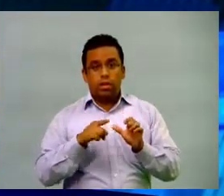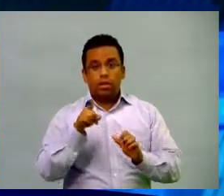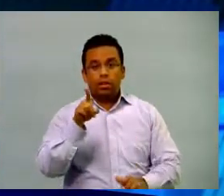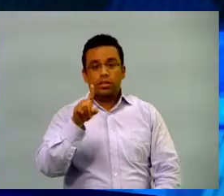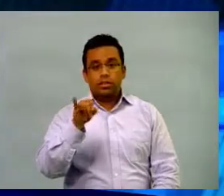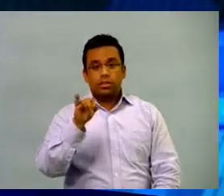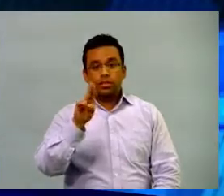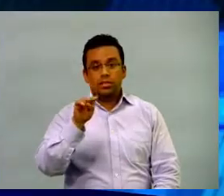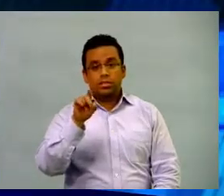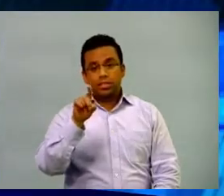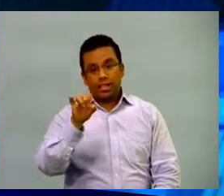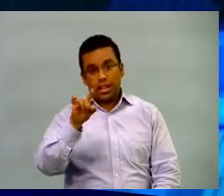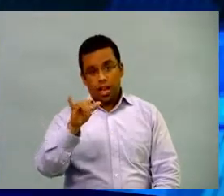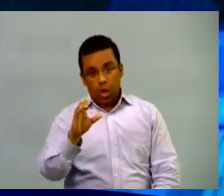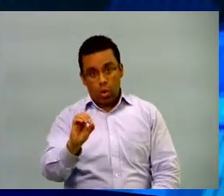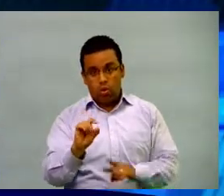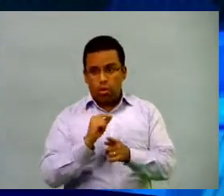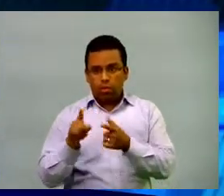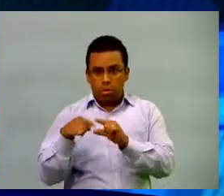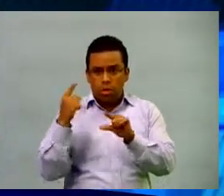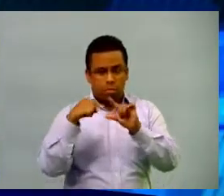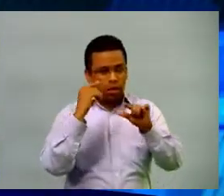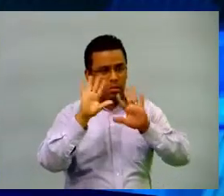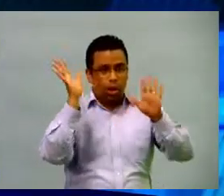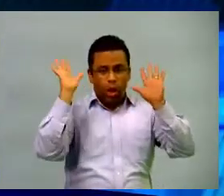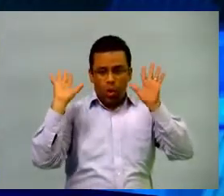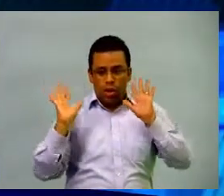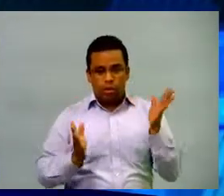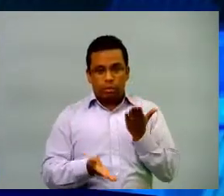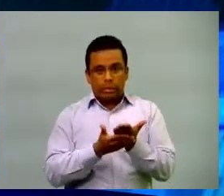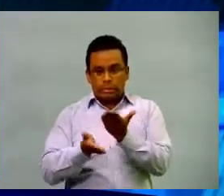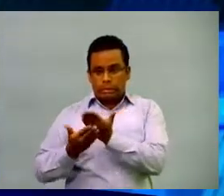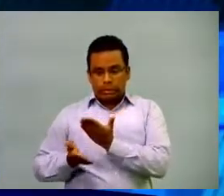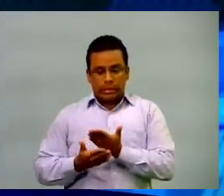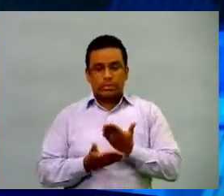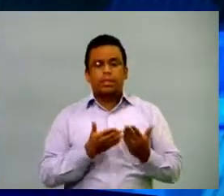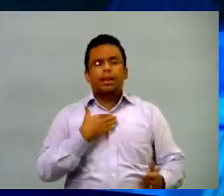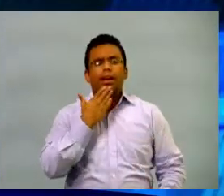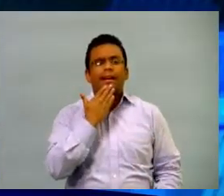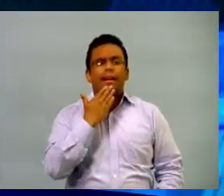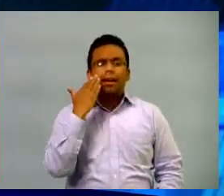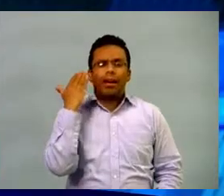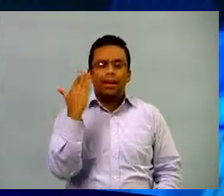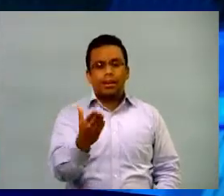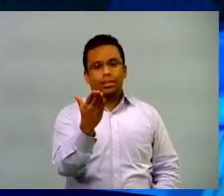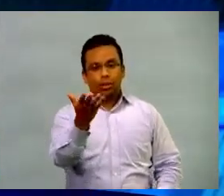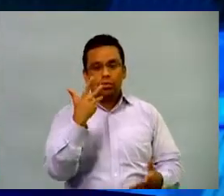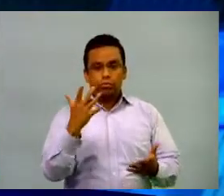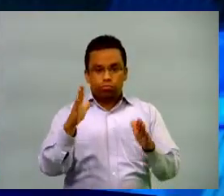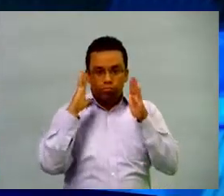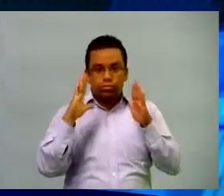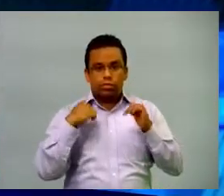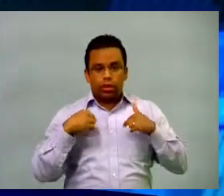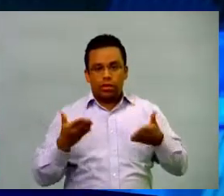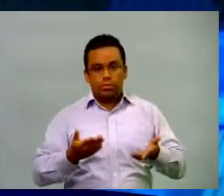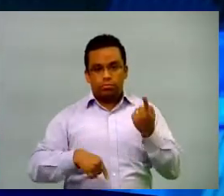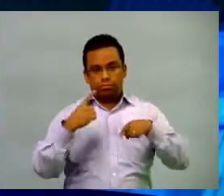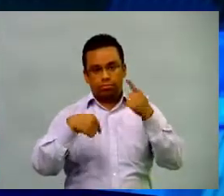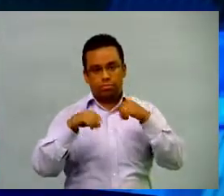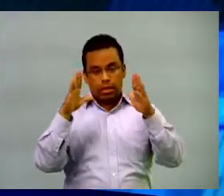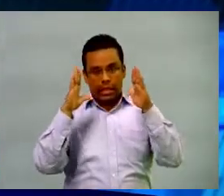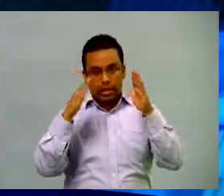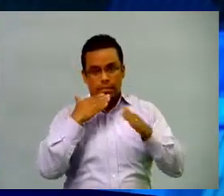Sincelejo, bueno, y siguen llegando los saludos. Muchísimas gracias a todos ustedes por seguir pendientes de nuestra transmisión. Vamos